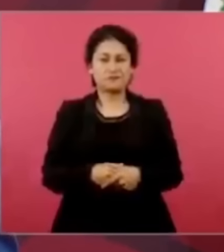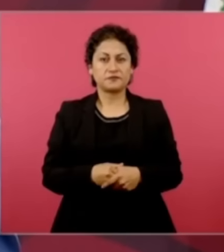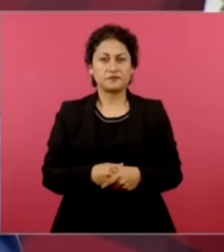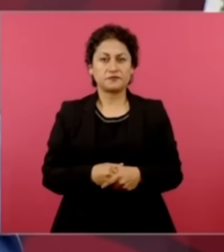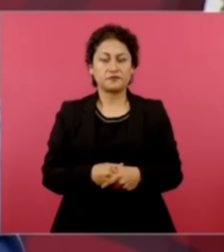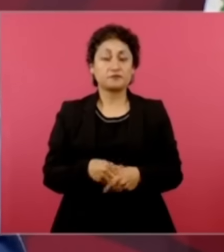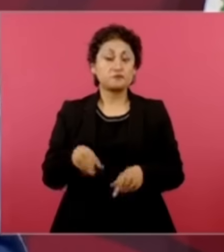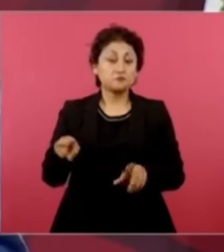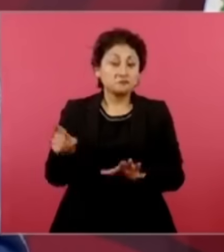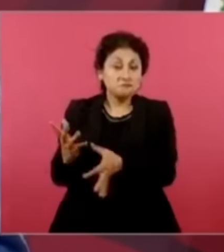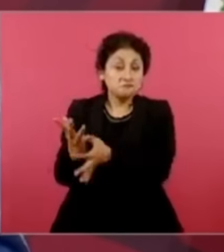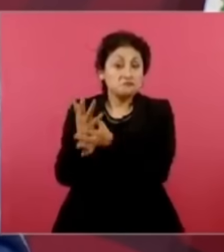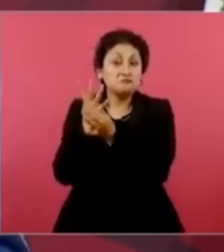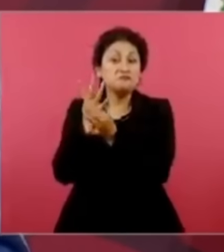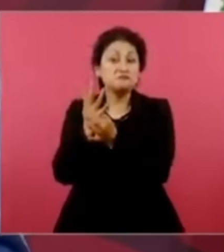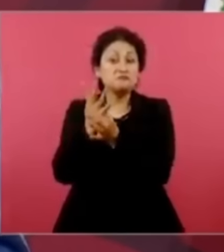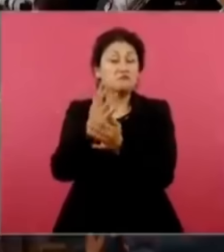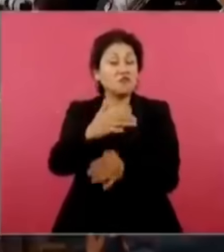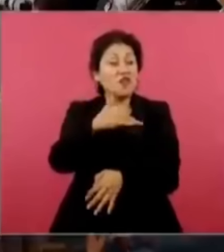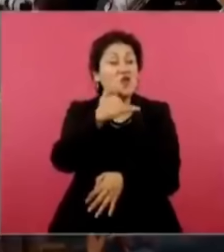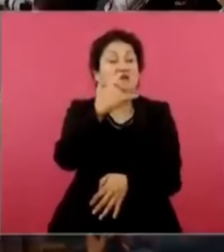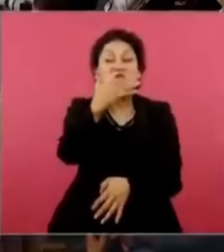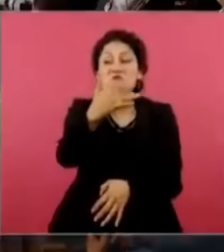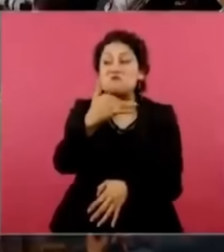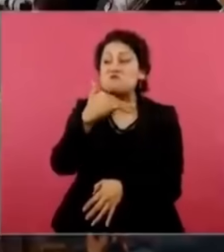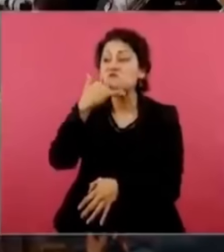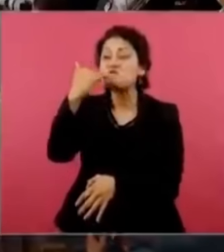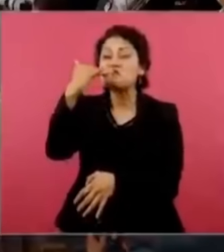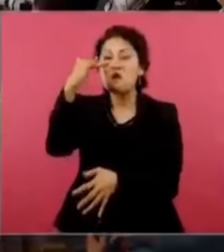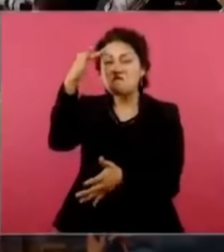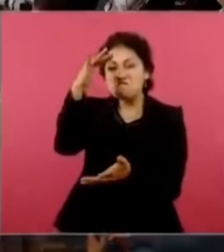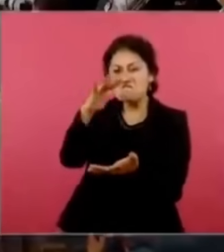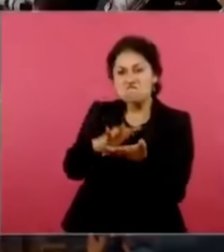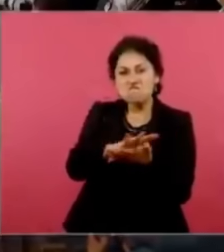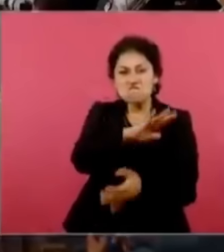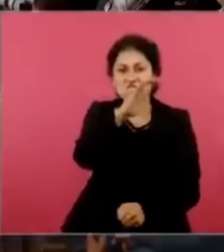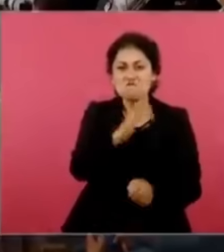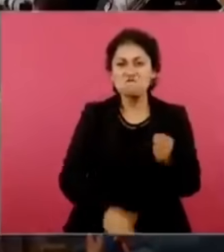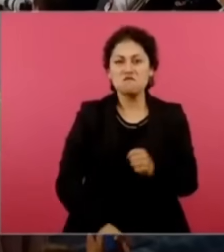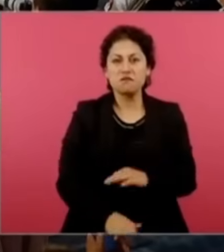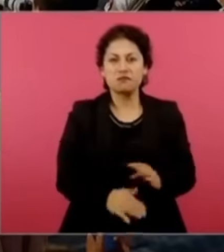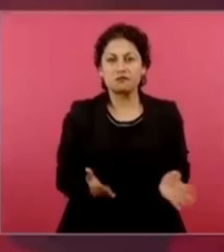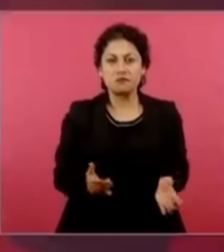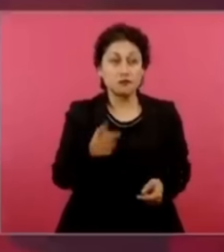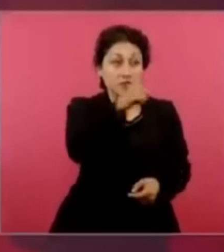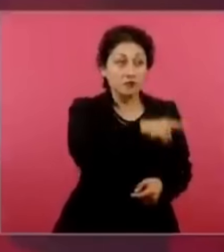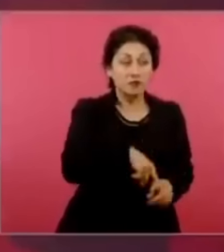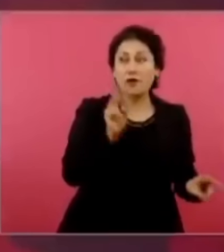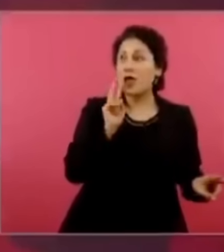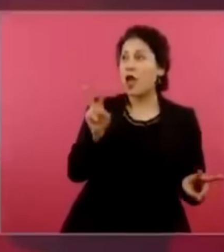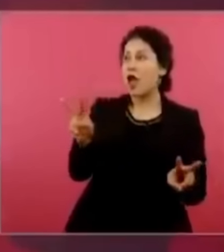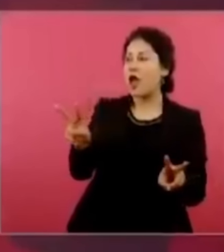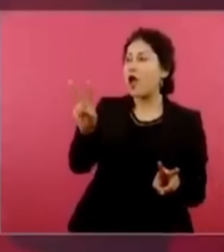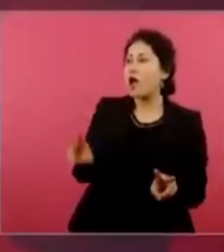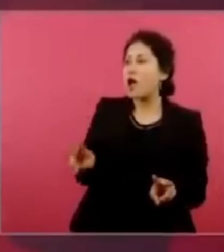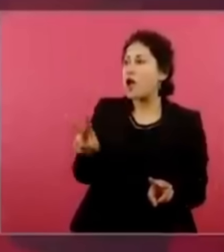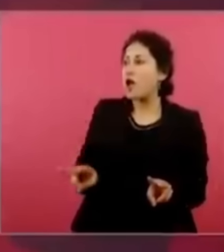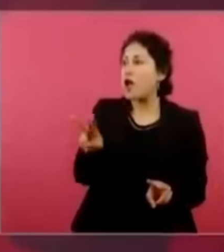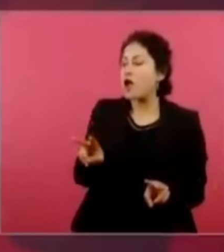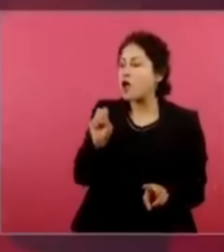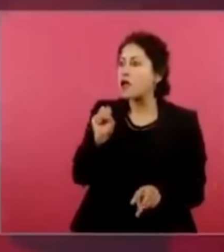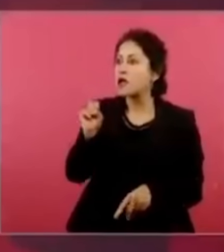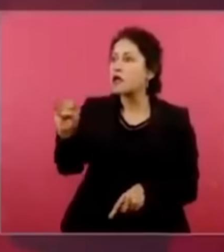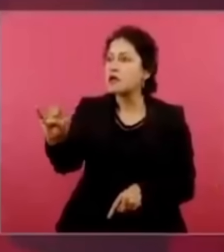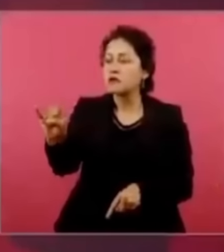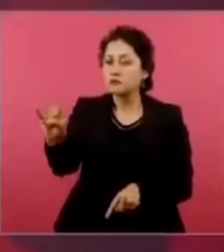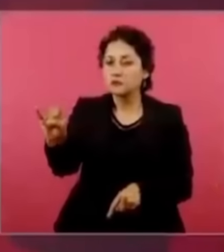iba a acabar con la corrupción, y muchos se creyeron, ¿no?, ese cuento. Luego vendieron otro